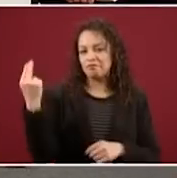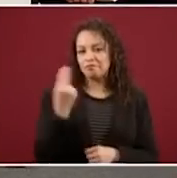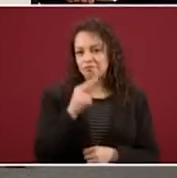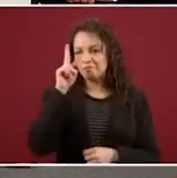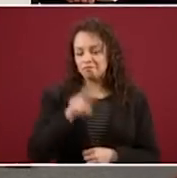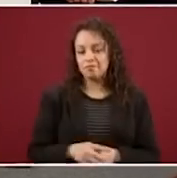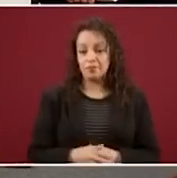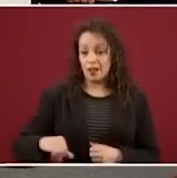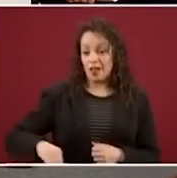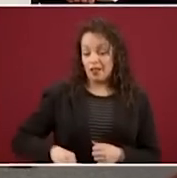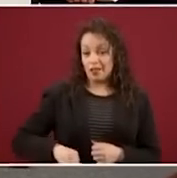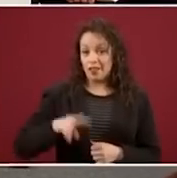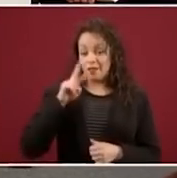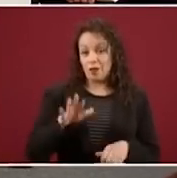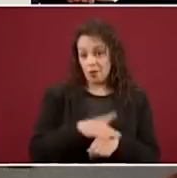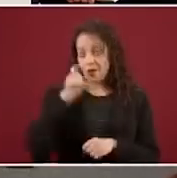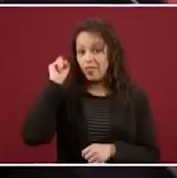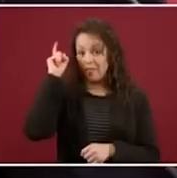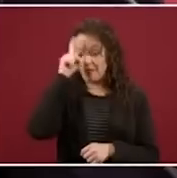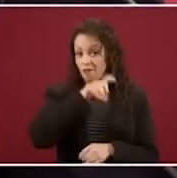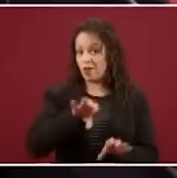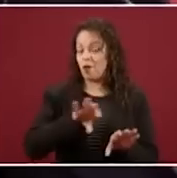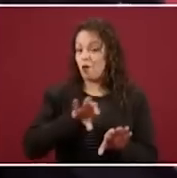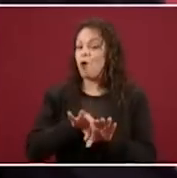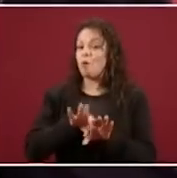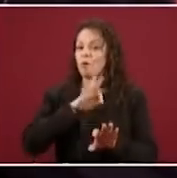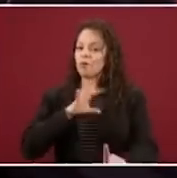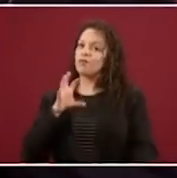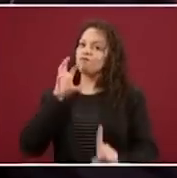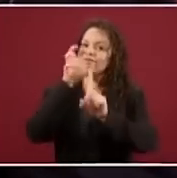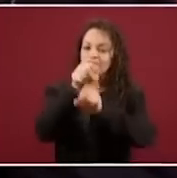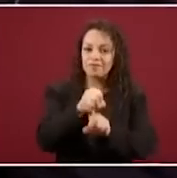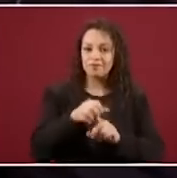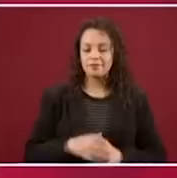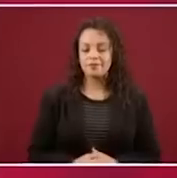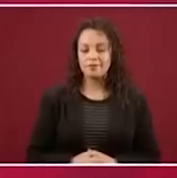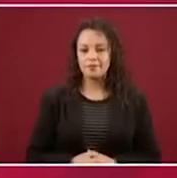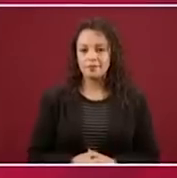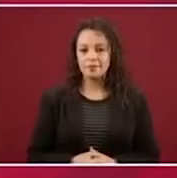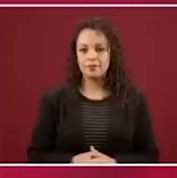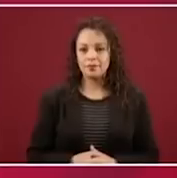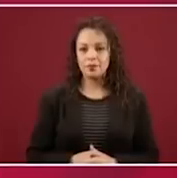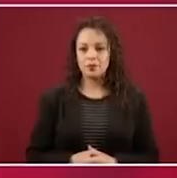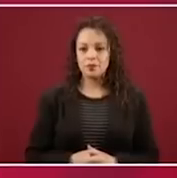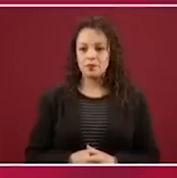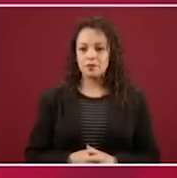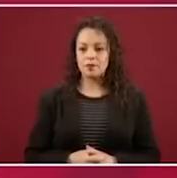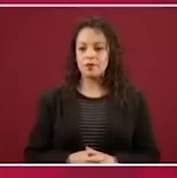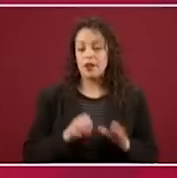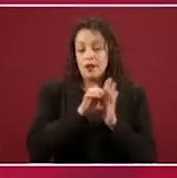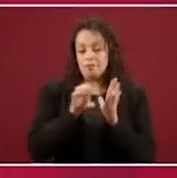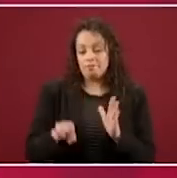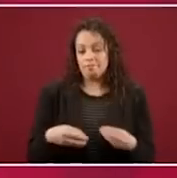desafío. O sea, a decir, a ver, si se vive en un estado donde